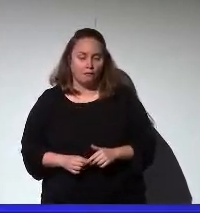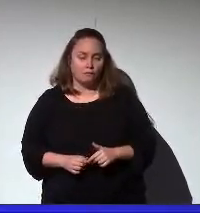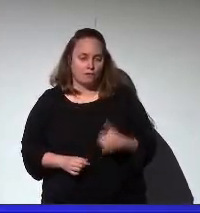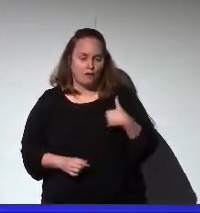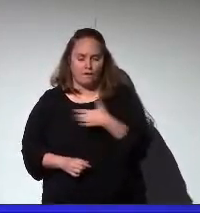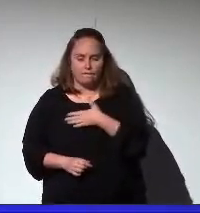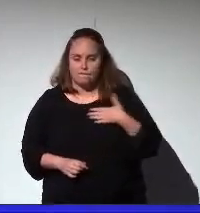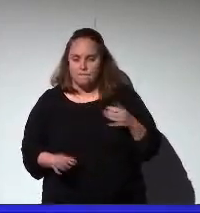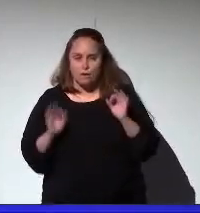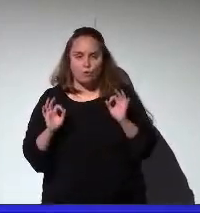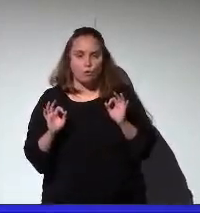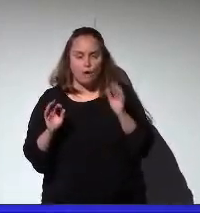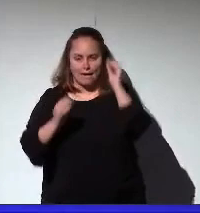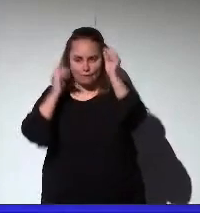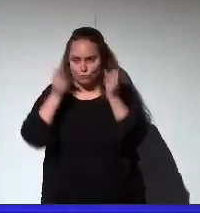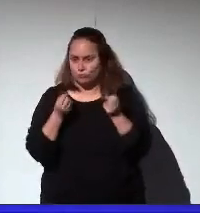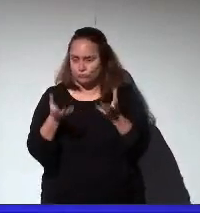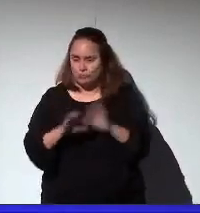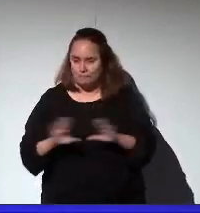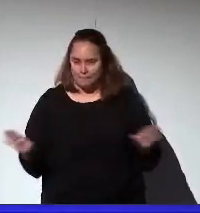quería básicamente tener alguna reflexión.